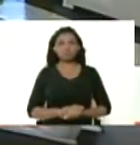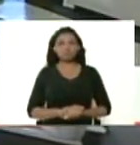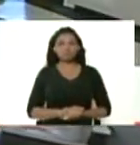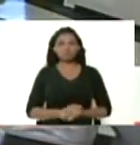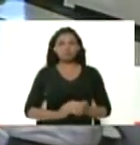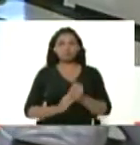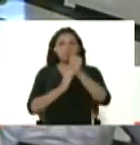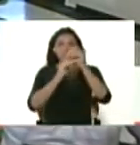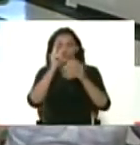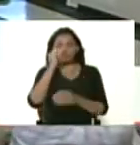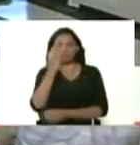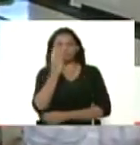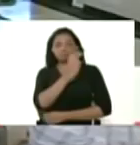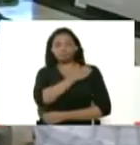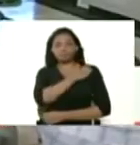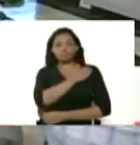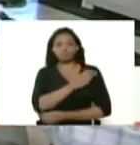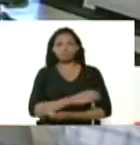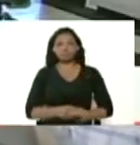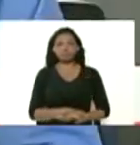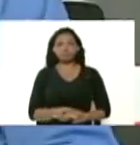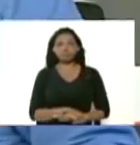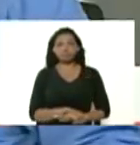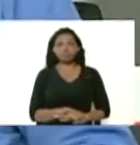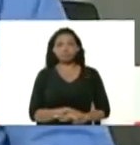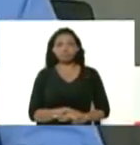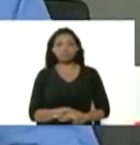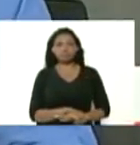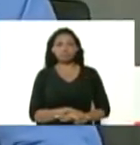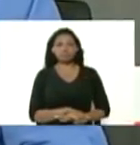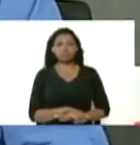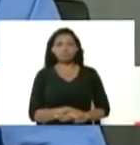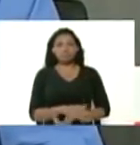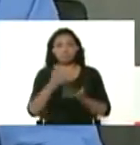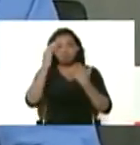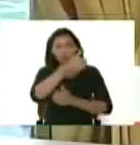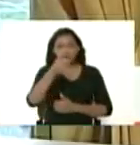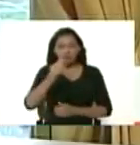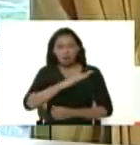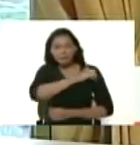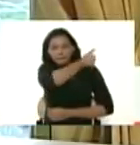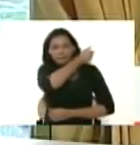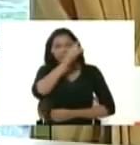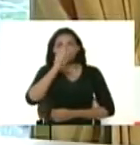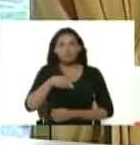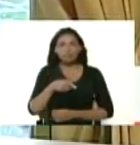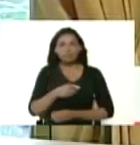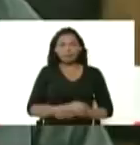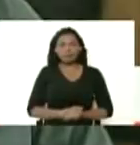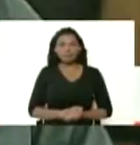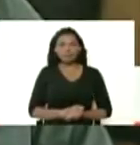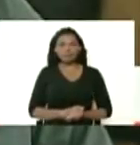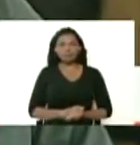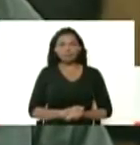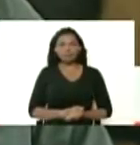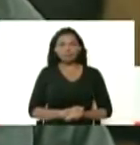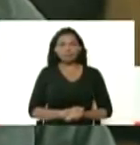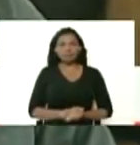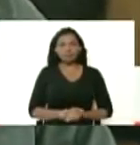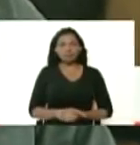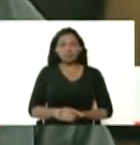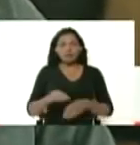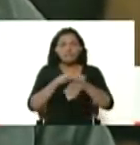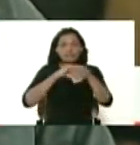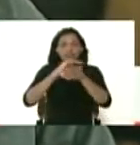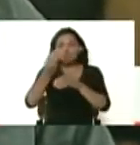comandante coronel Castro Soteldo. Saludo al mayor general de Artillería, ministro de